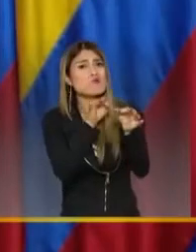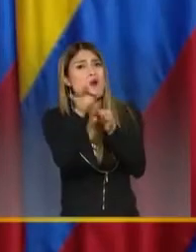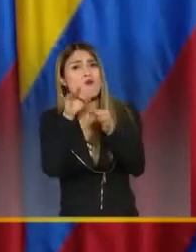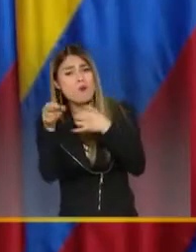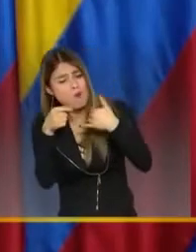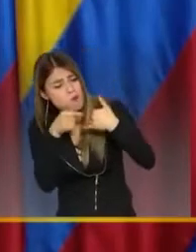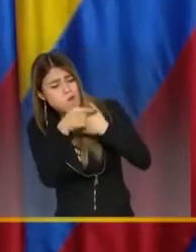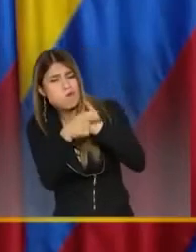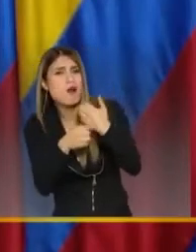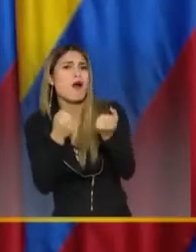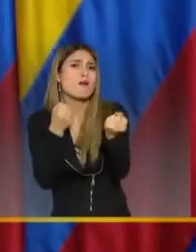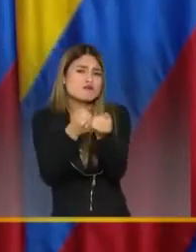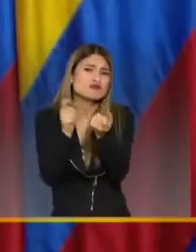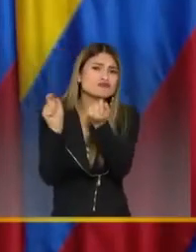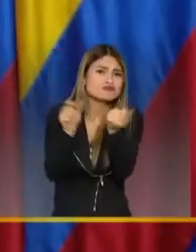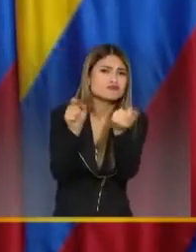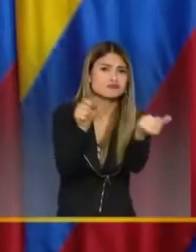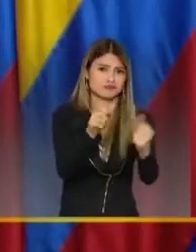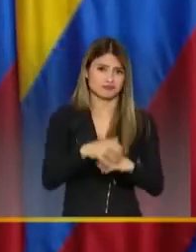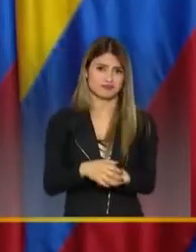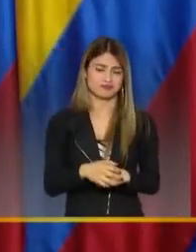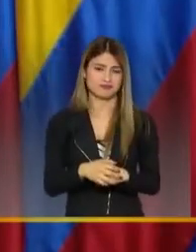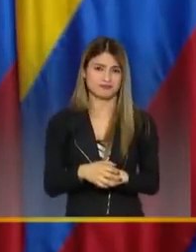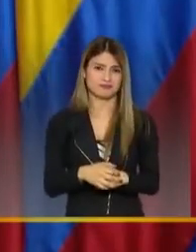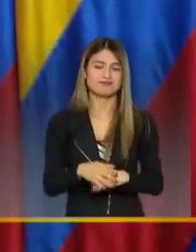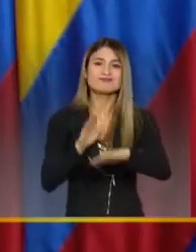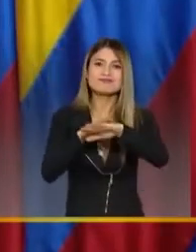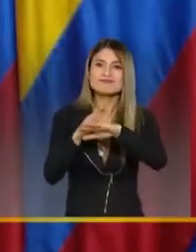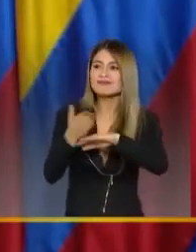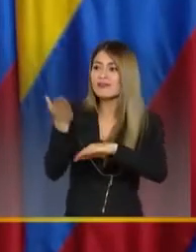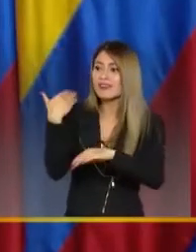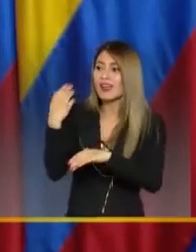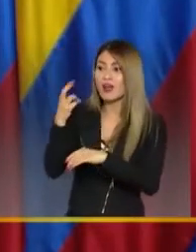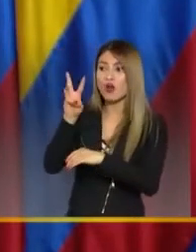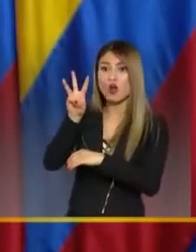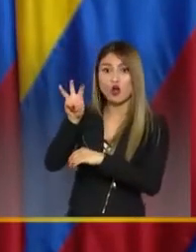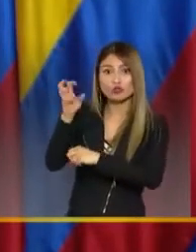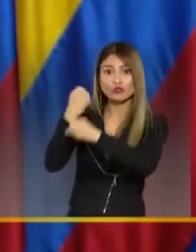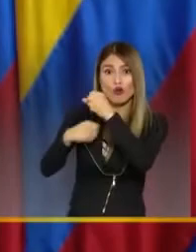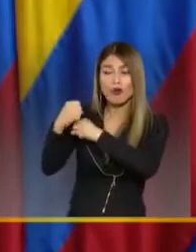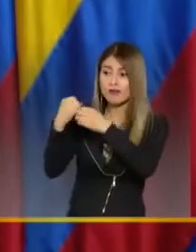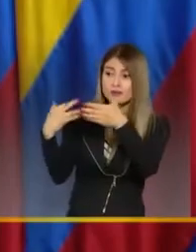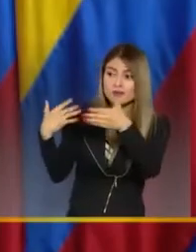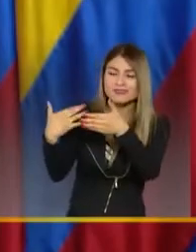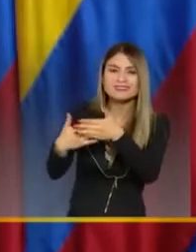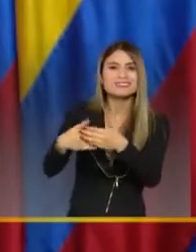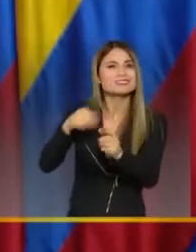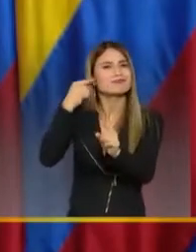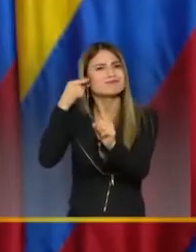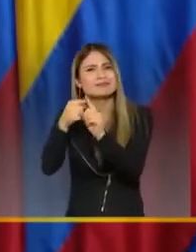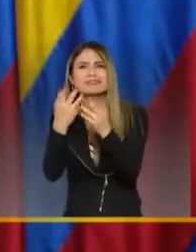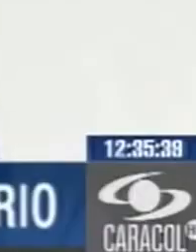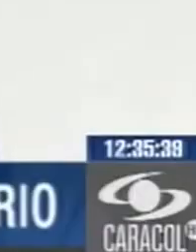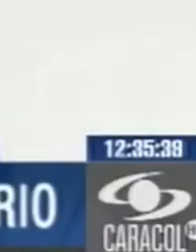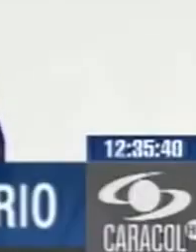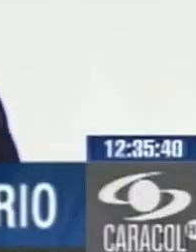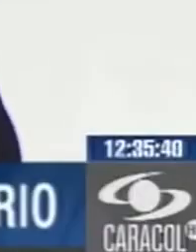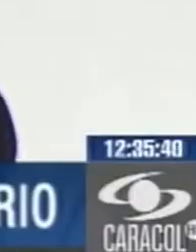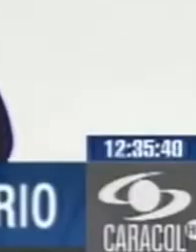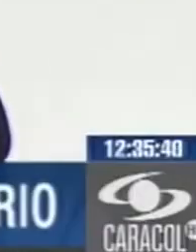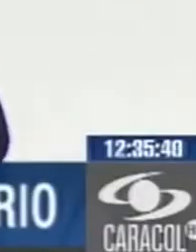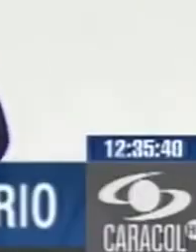estos 8 años hemos siempre privilegiado el diálogo social y la concertación. El